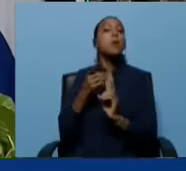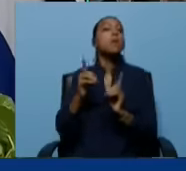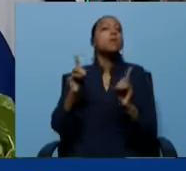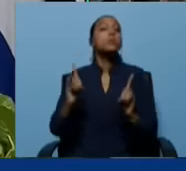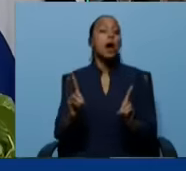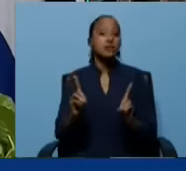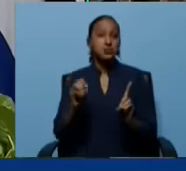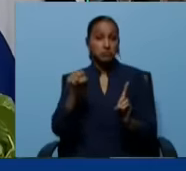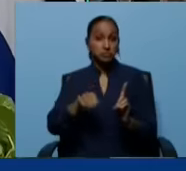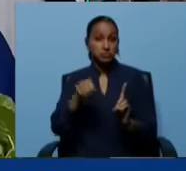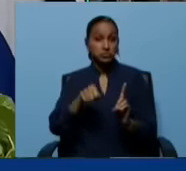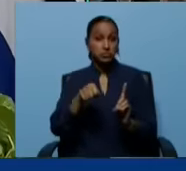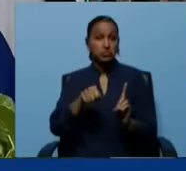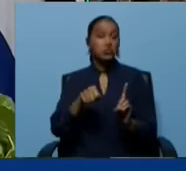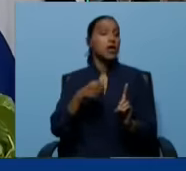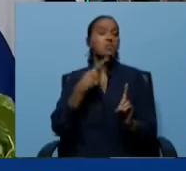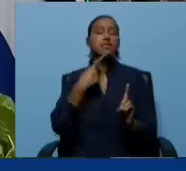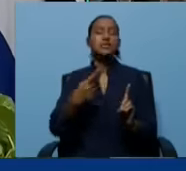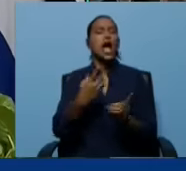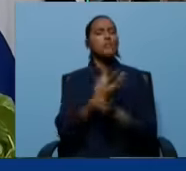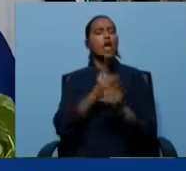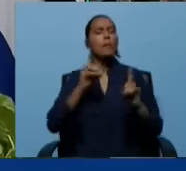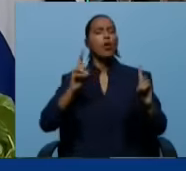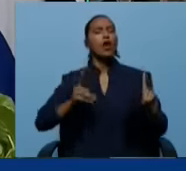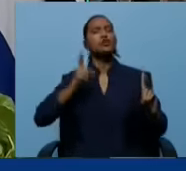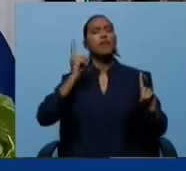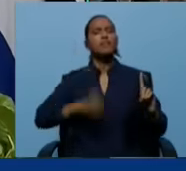la que debe reinar en el mundo.